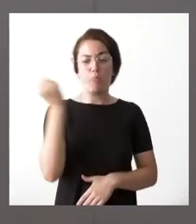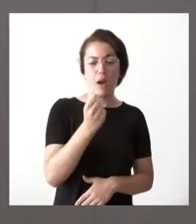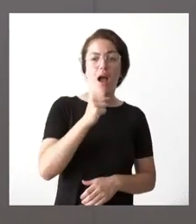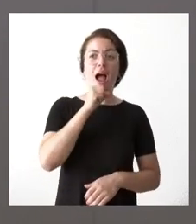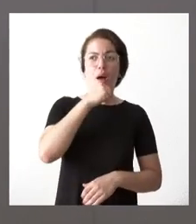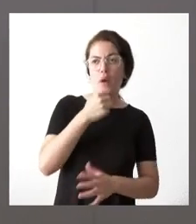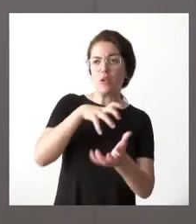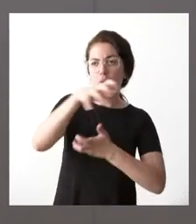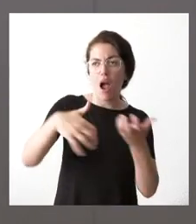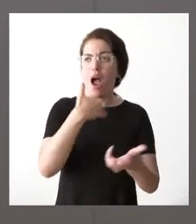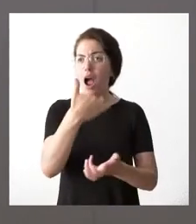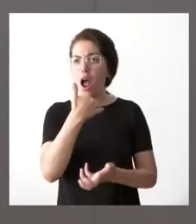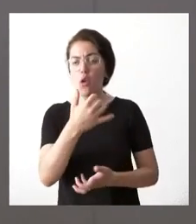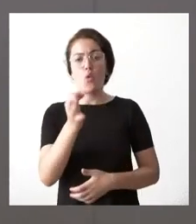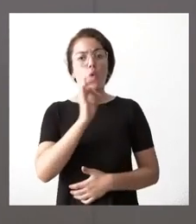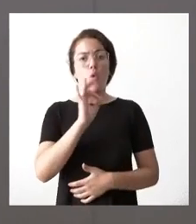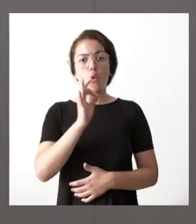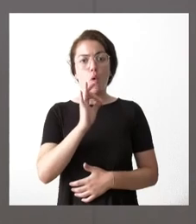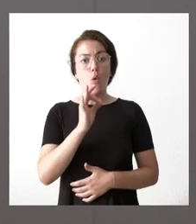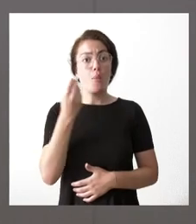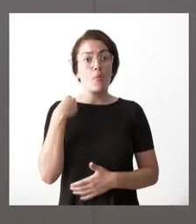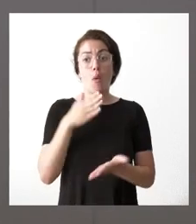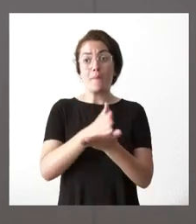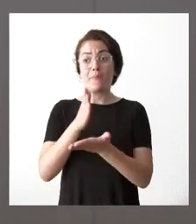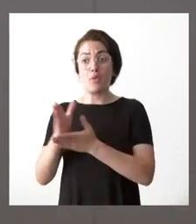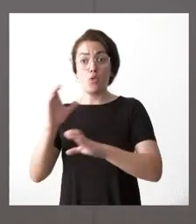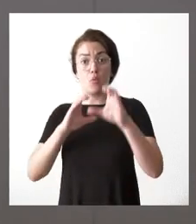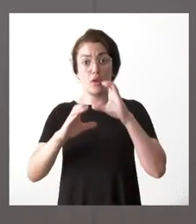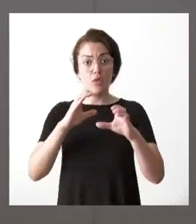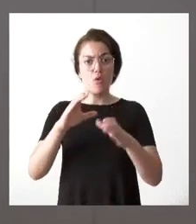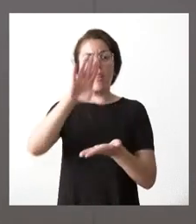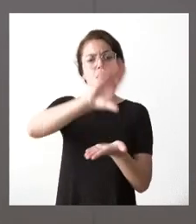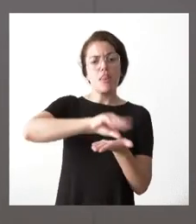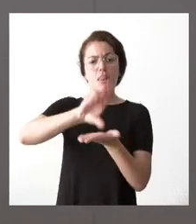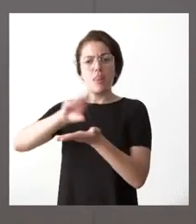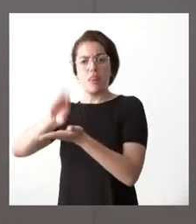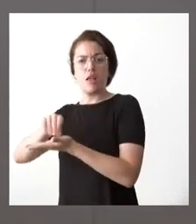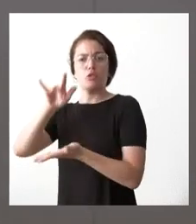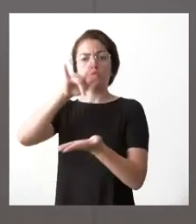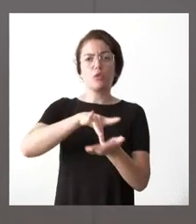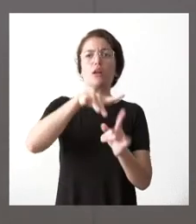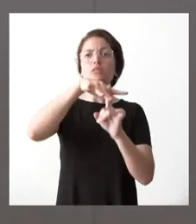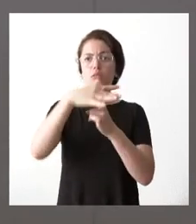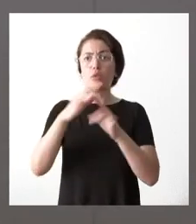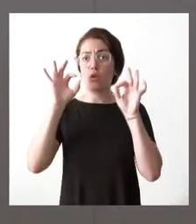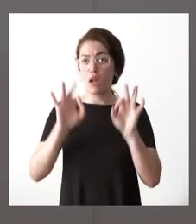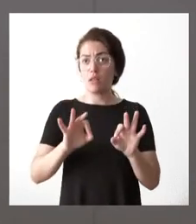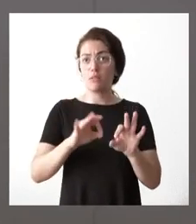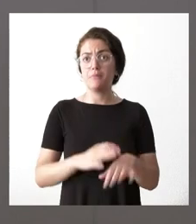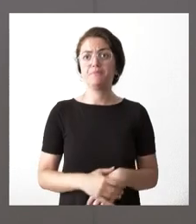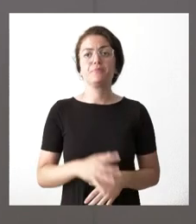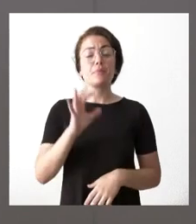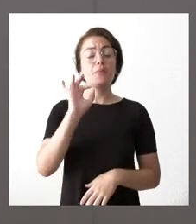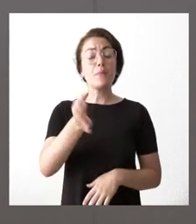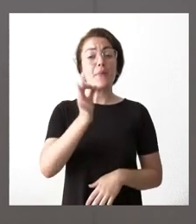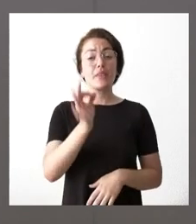los medios de comunicación de la naturaleza van recogiendo casos de estas características es verdad que para el